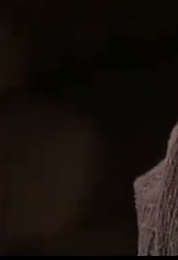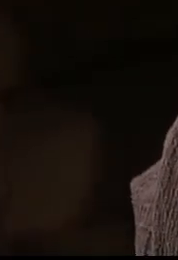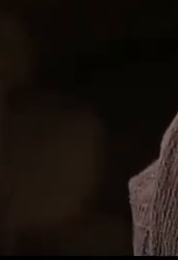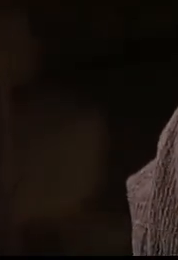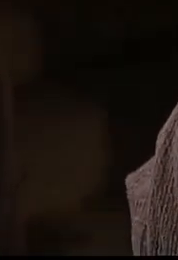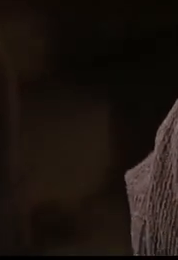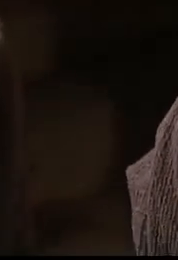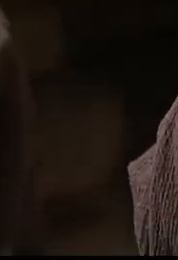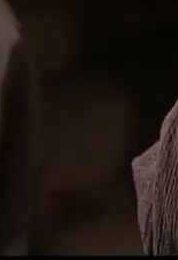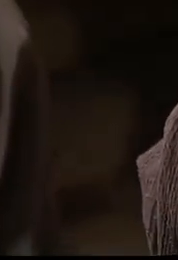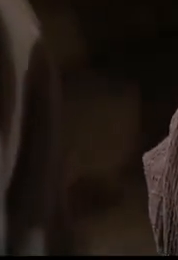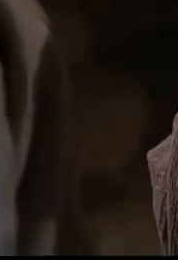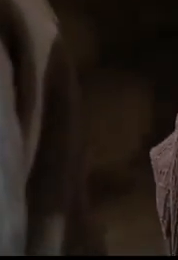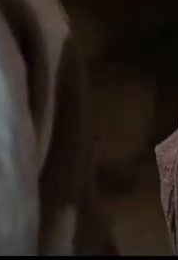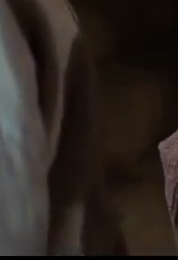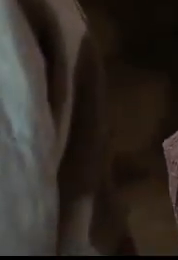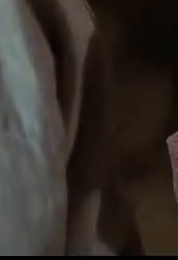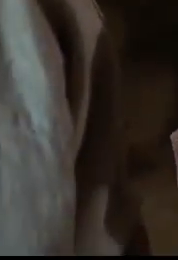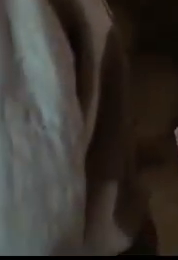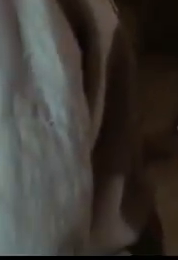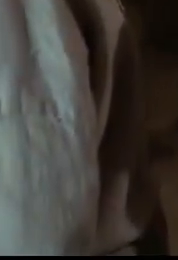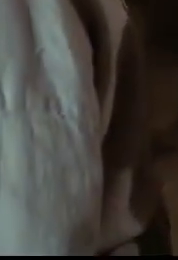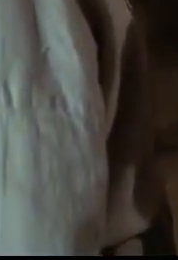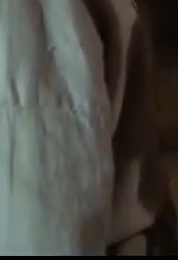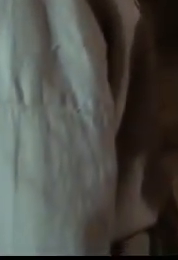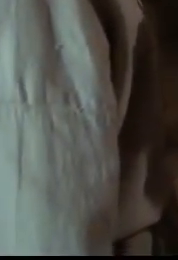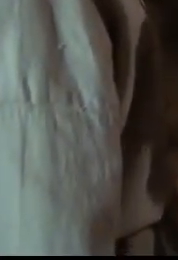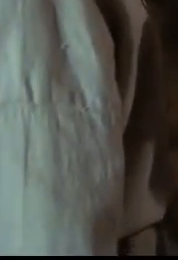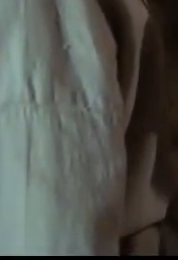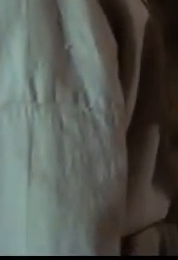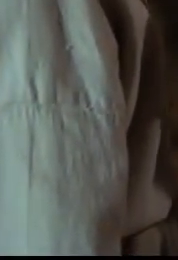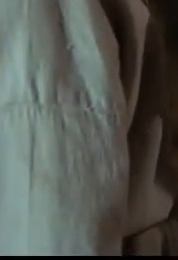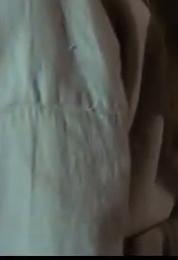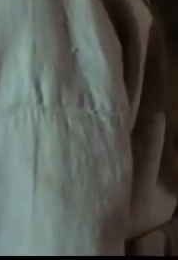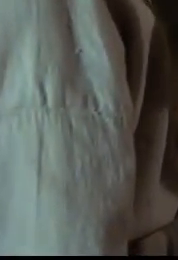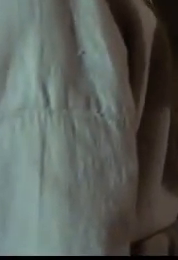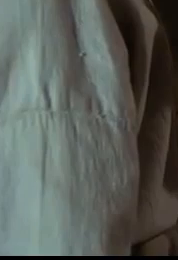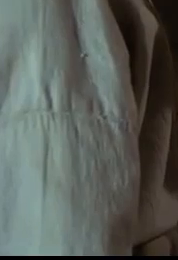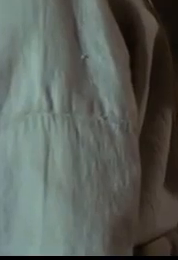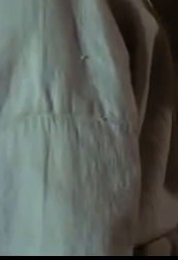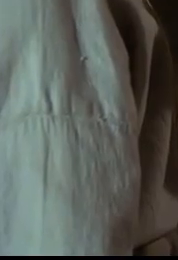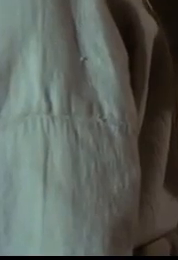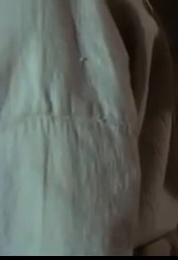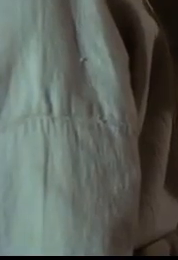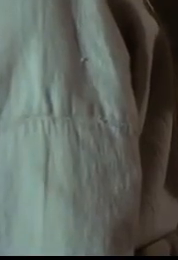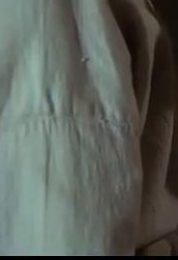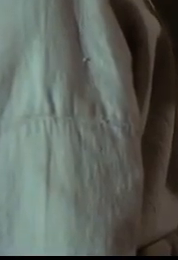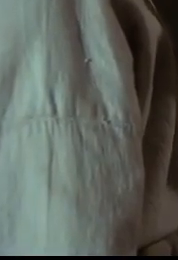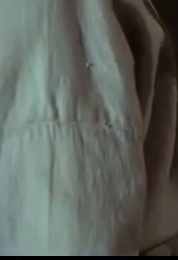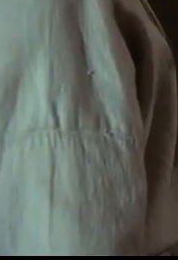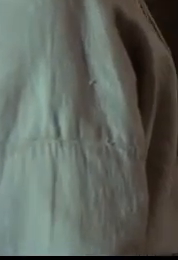Miren, ha sido sanada. ¡Milagro! ¡Miren, fue sanada!